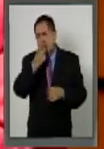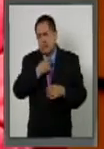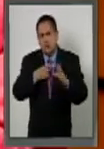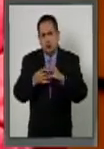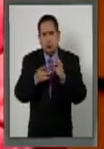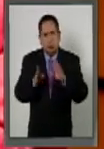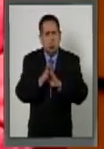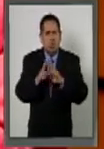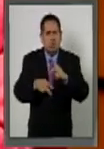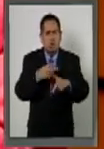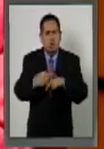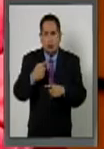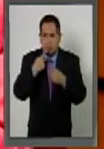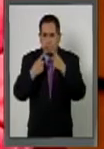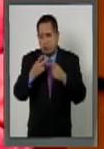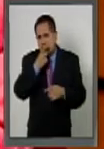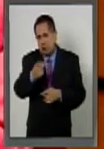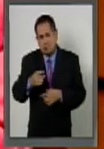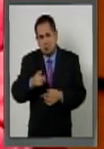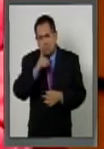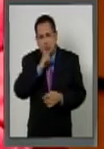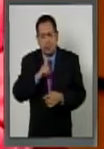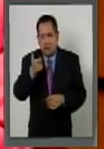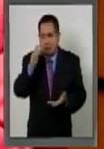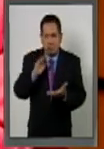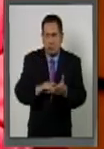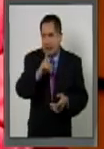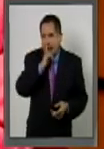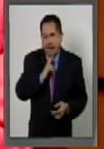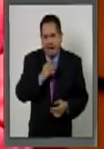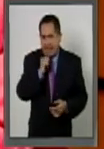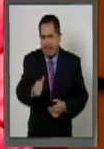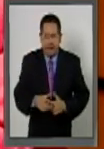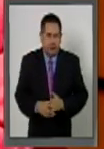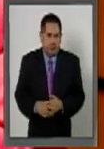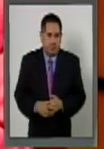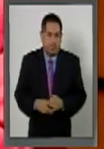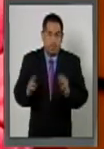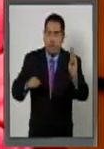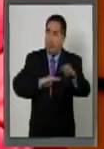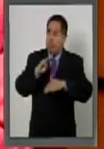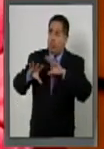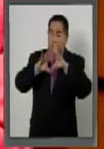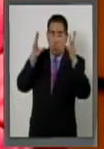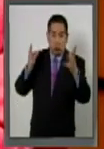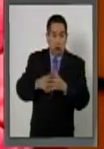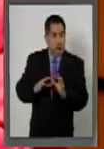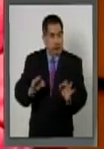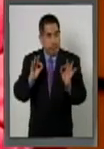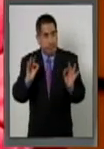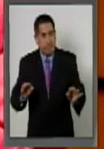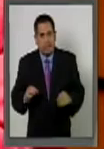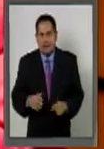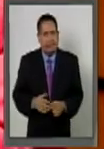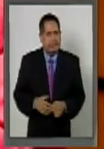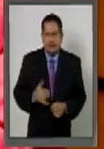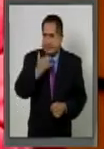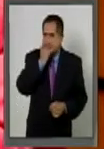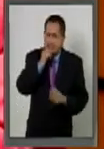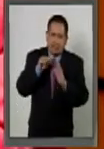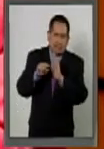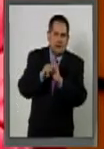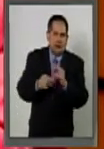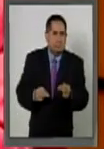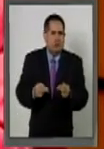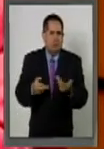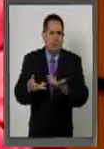iba a bajar y fue mentira. Además, el entorno mundial no es favorable, particularmente por los problemas en la